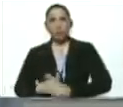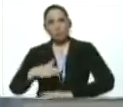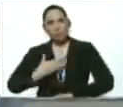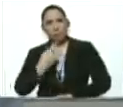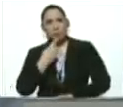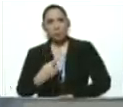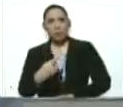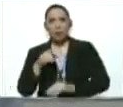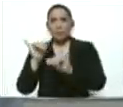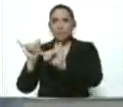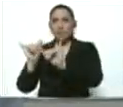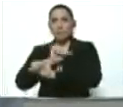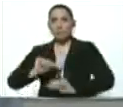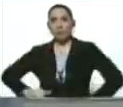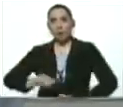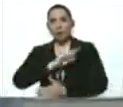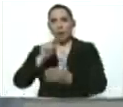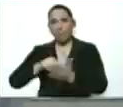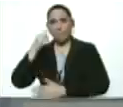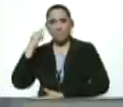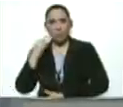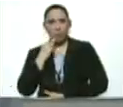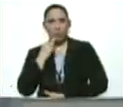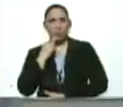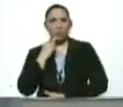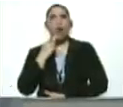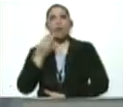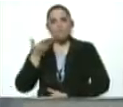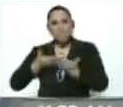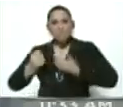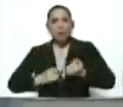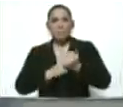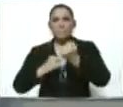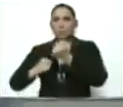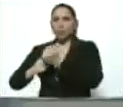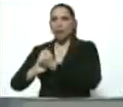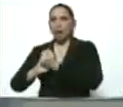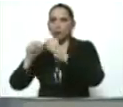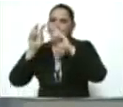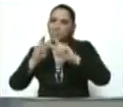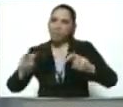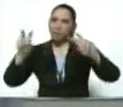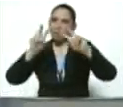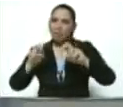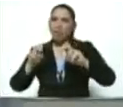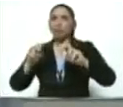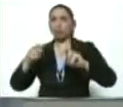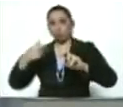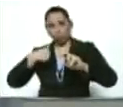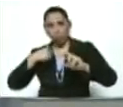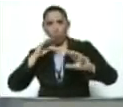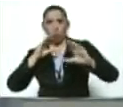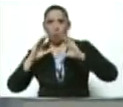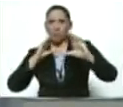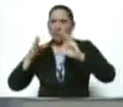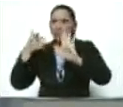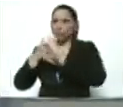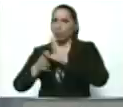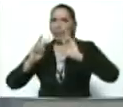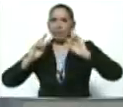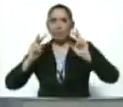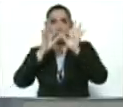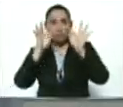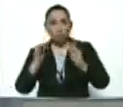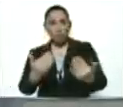que la propia Fuerza Armada Nacional Bolivariana ha cooperado en esta investigación, he conversado sobre este tema de